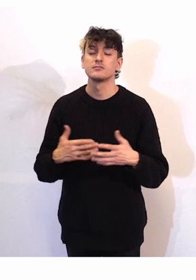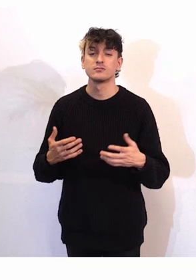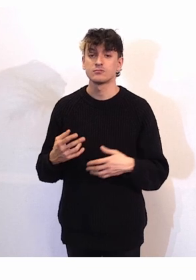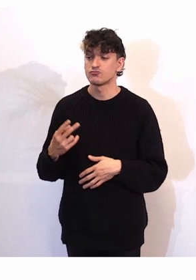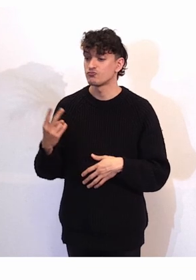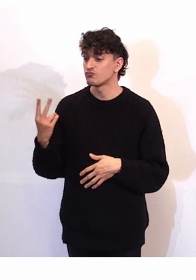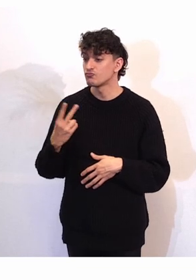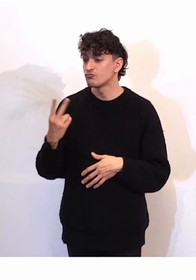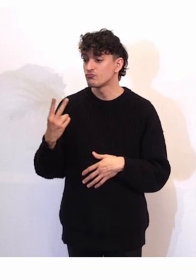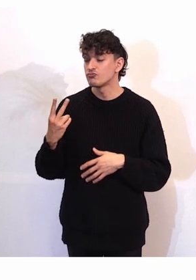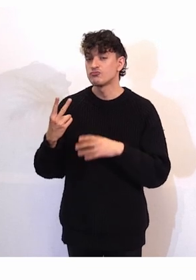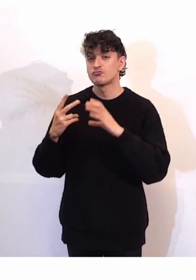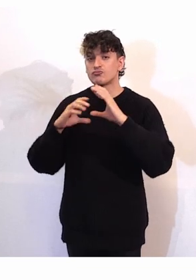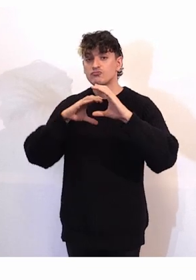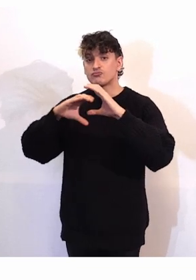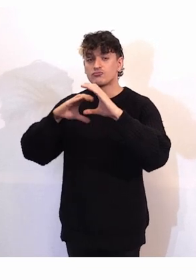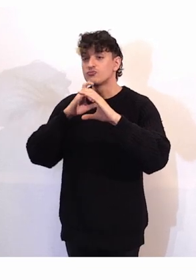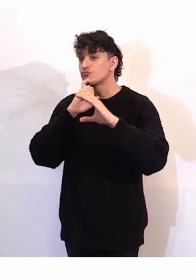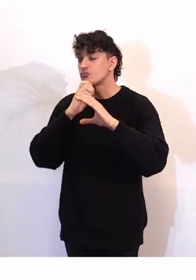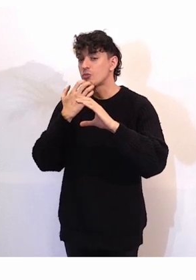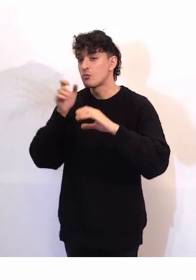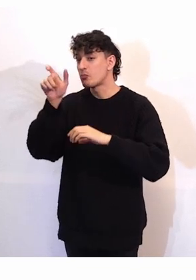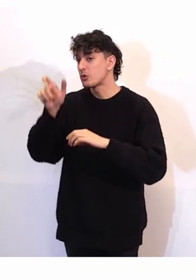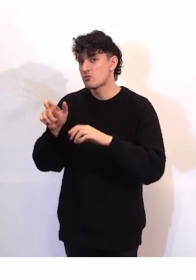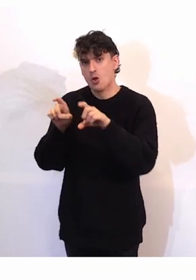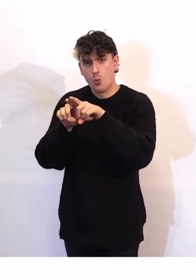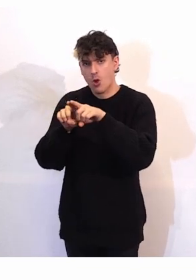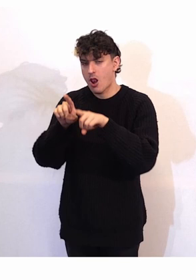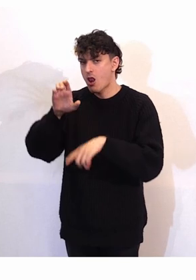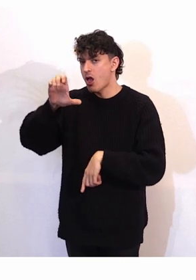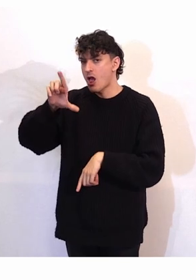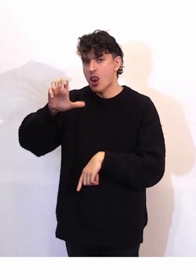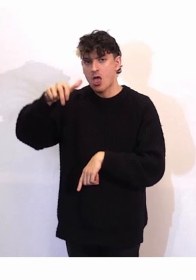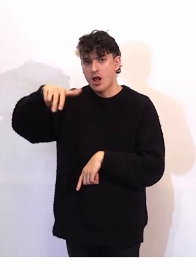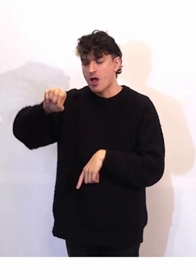comunicarnos con las personas como Elena, pues es la observación.